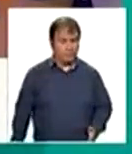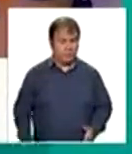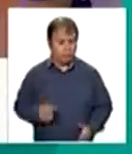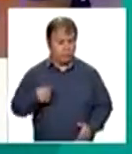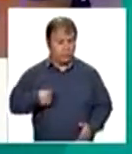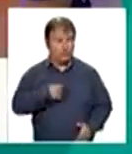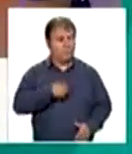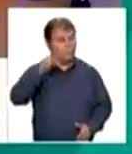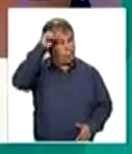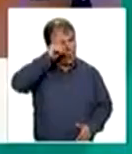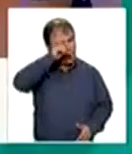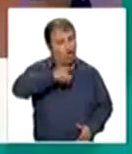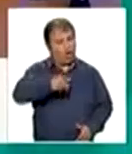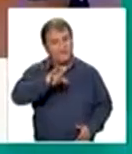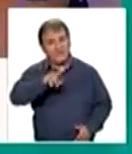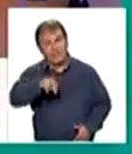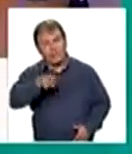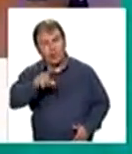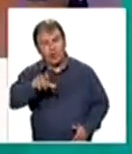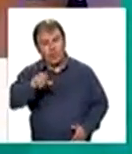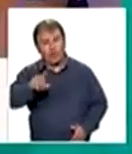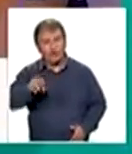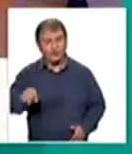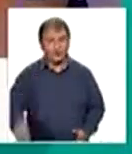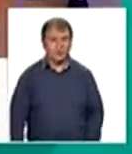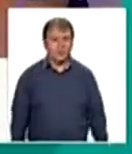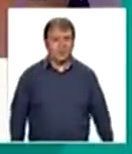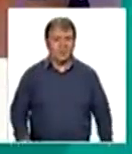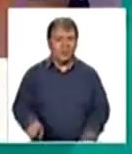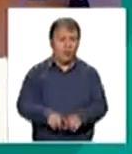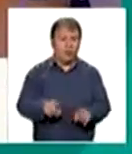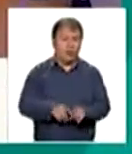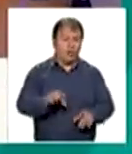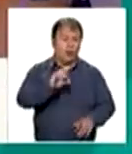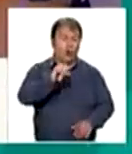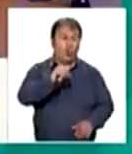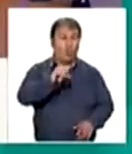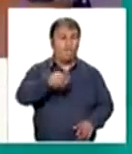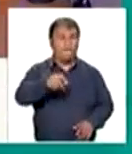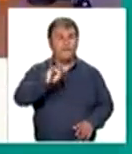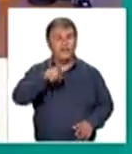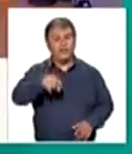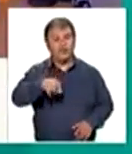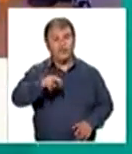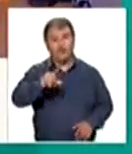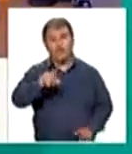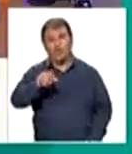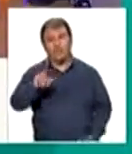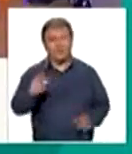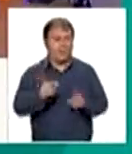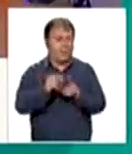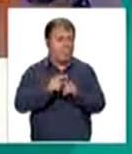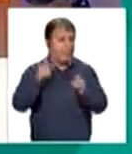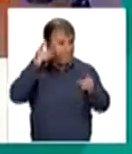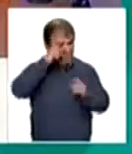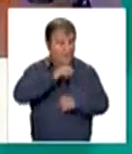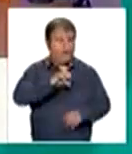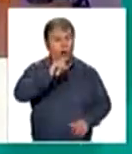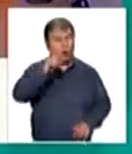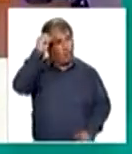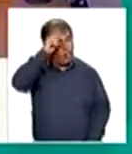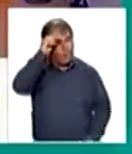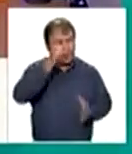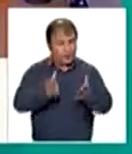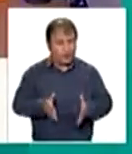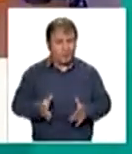Somos opinólogos. Opinologuitos. Acá, como dicen acá, opinologuitos. Ya. Es una palabra no muy complicada, pero opinologuitos.